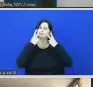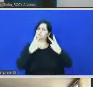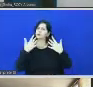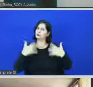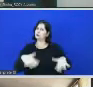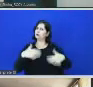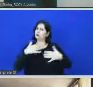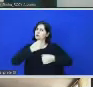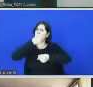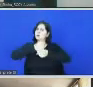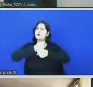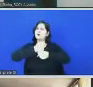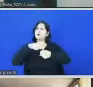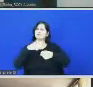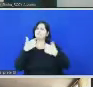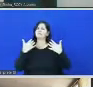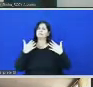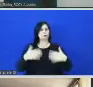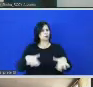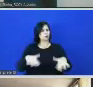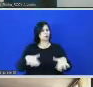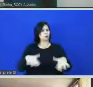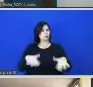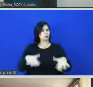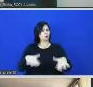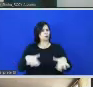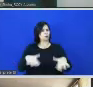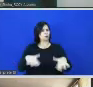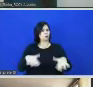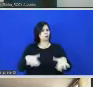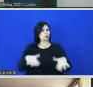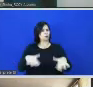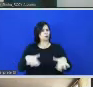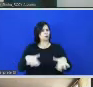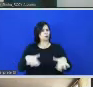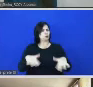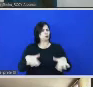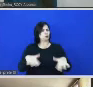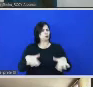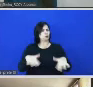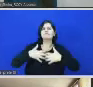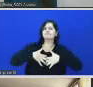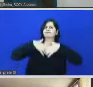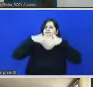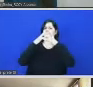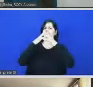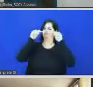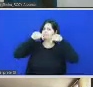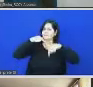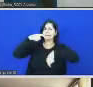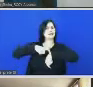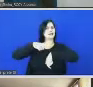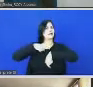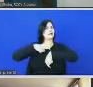LOPA para lograr que este foro se hiciera realidad. Así que primero con